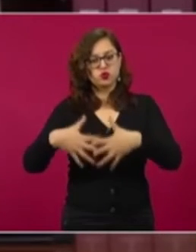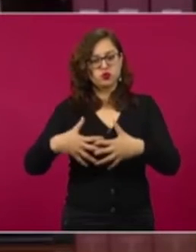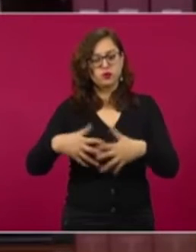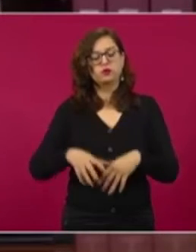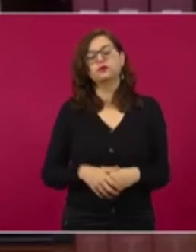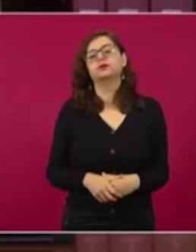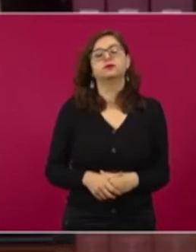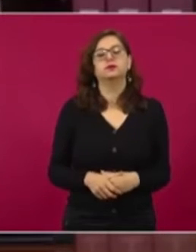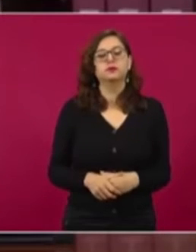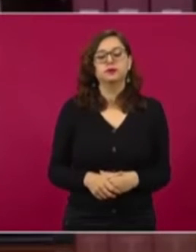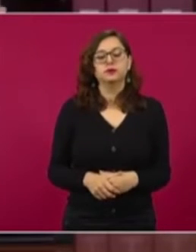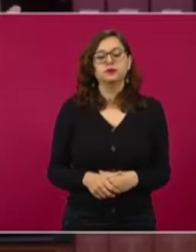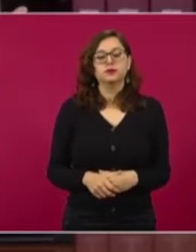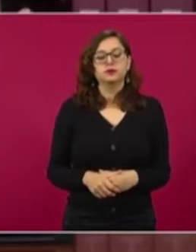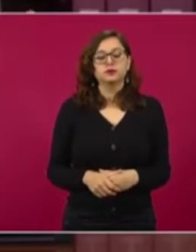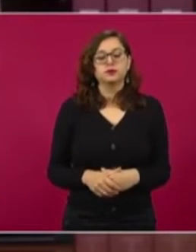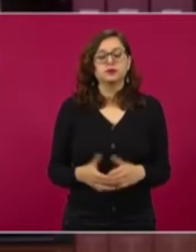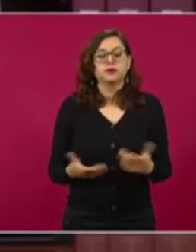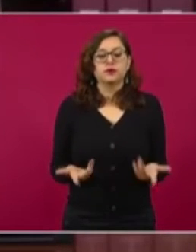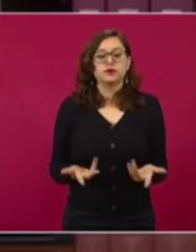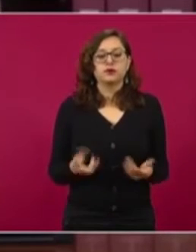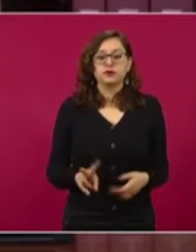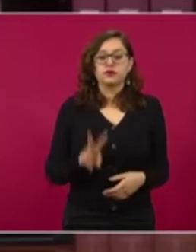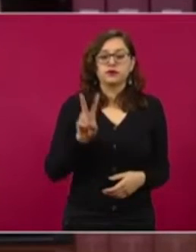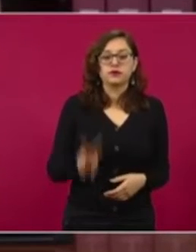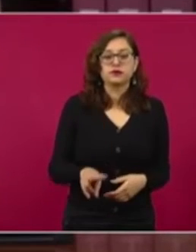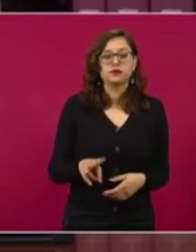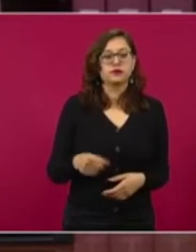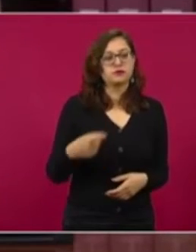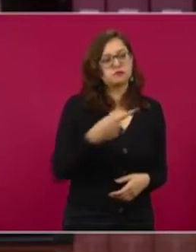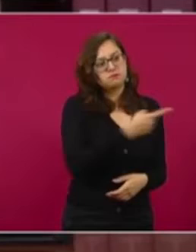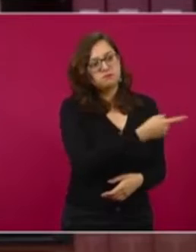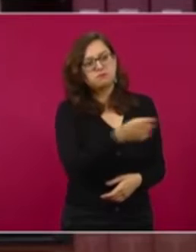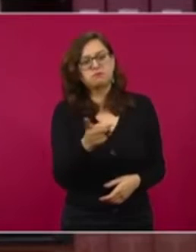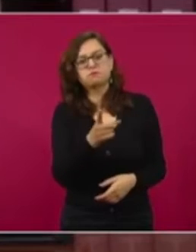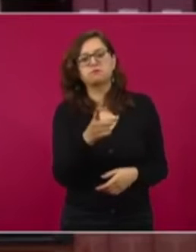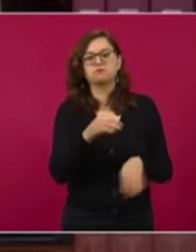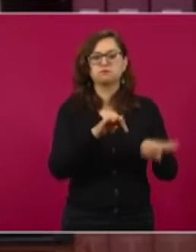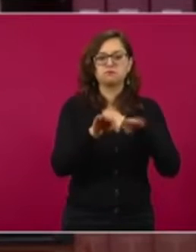Agradecerles a ustedes porque no obstaculizaron